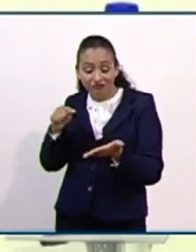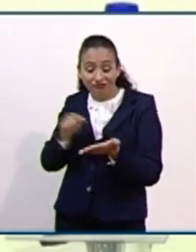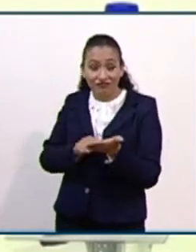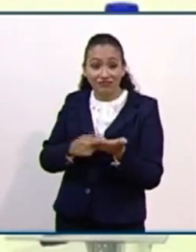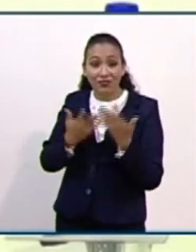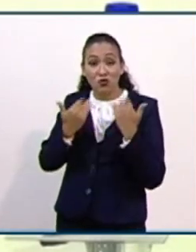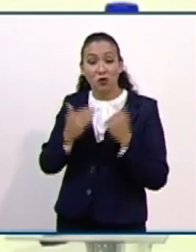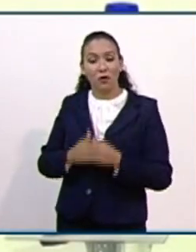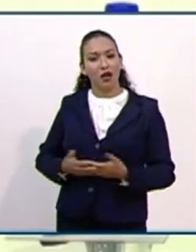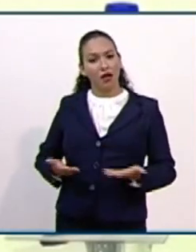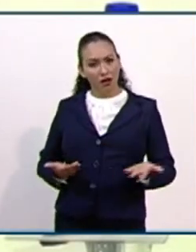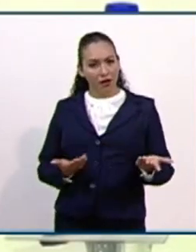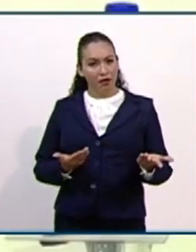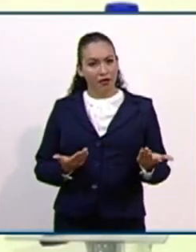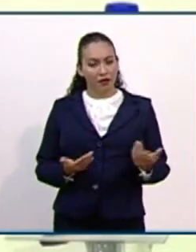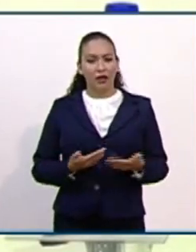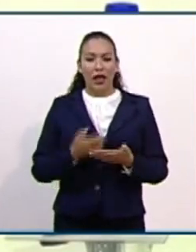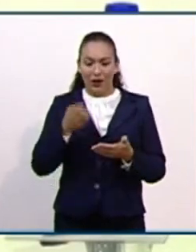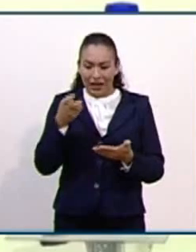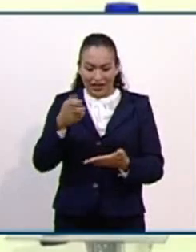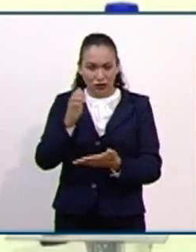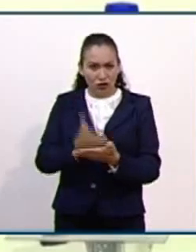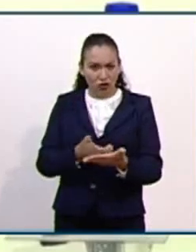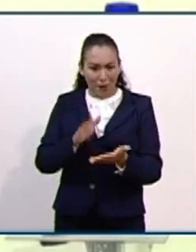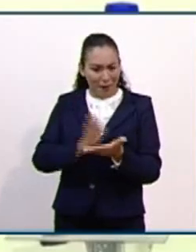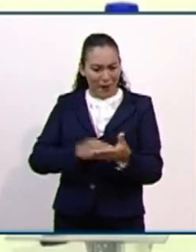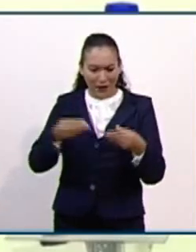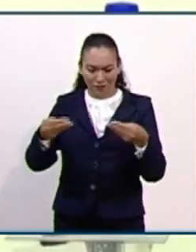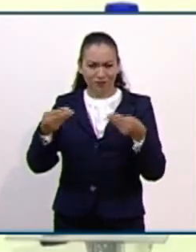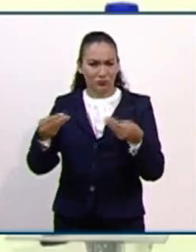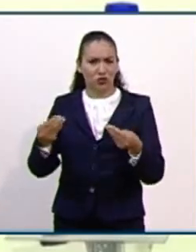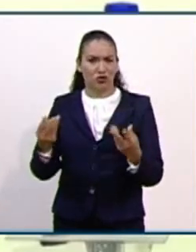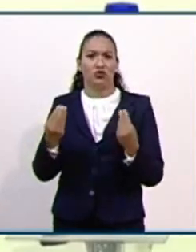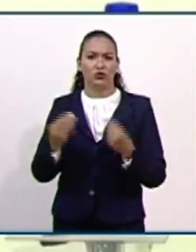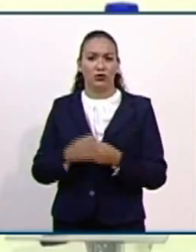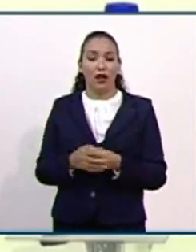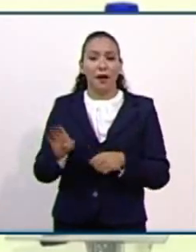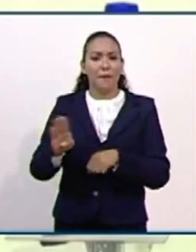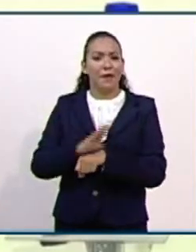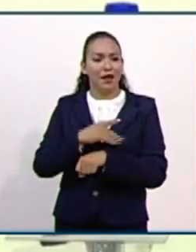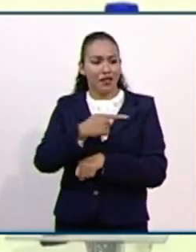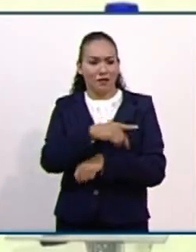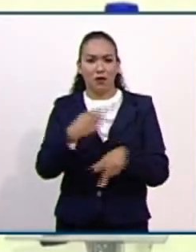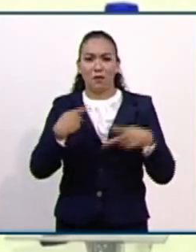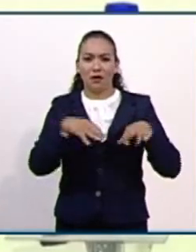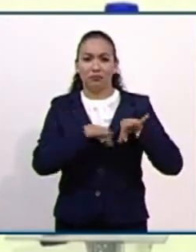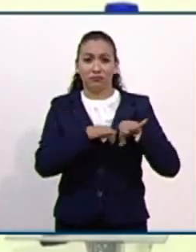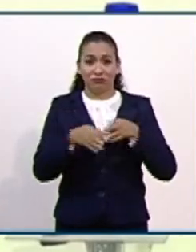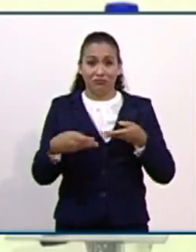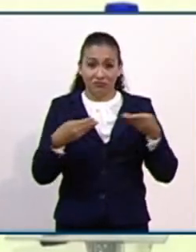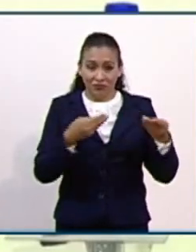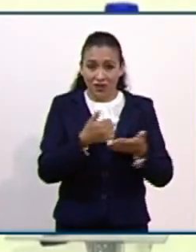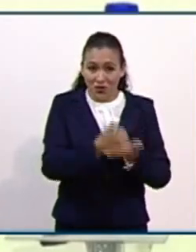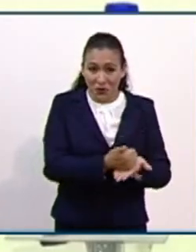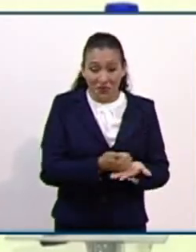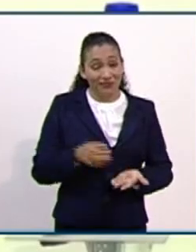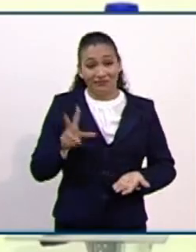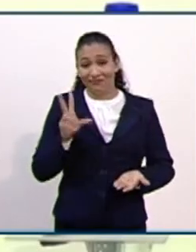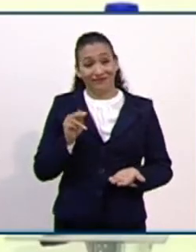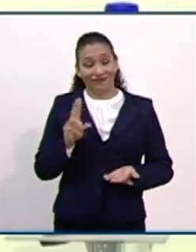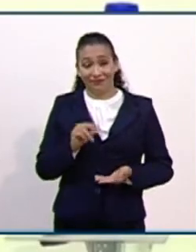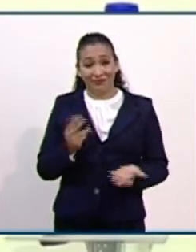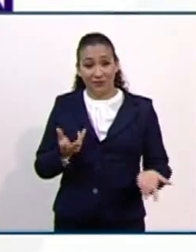que en realidad este tipo de contratos no reportaban ningún beneficio real para el mejoramiento de la calidad de vida de